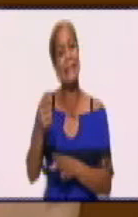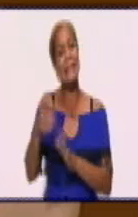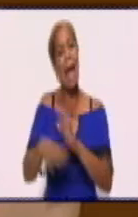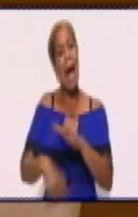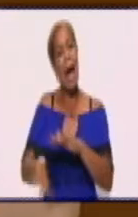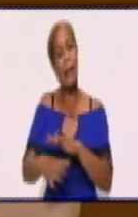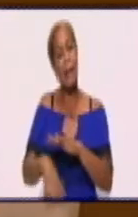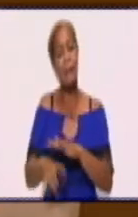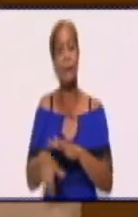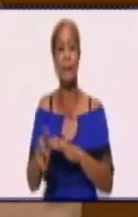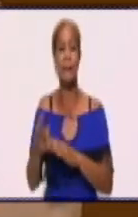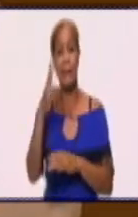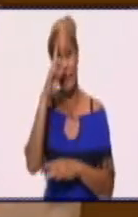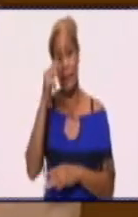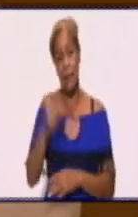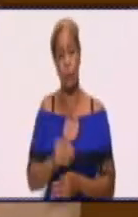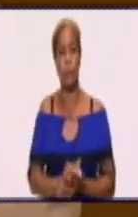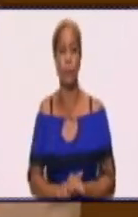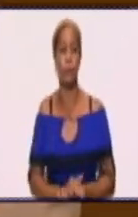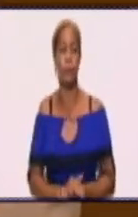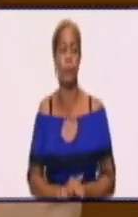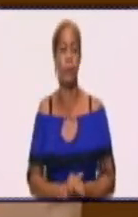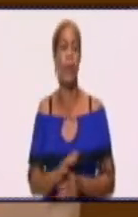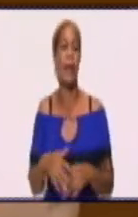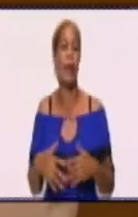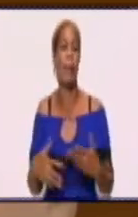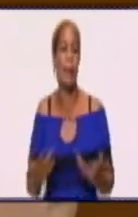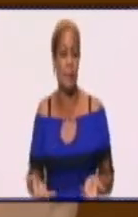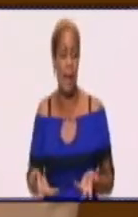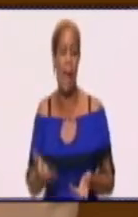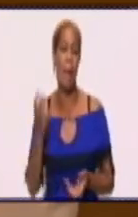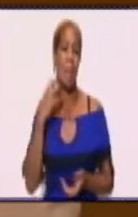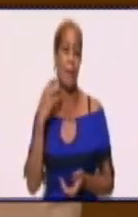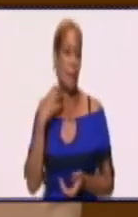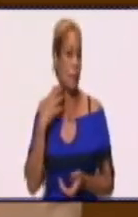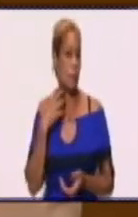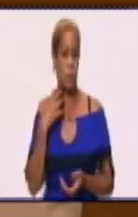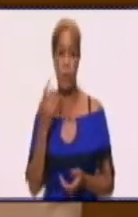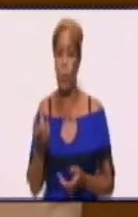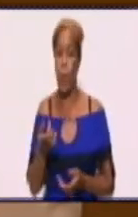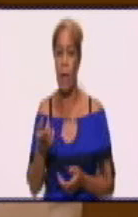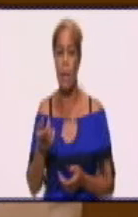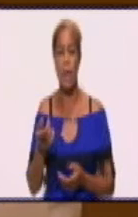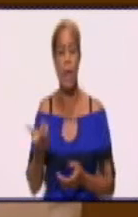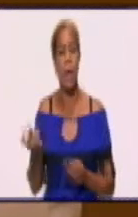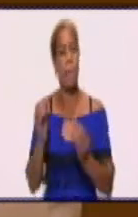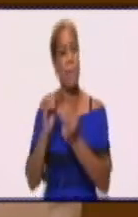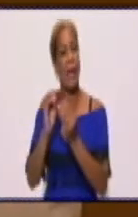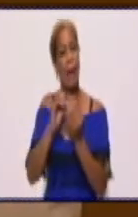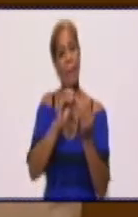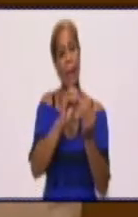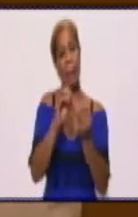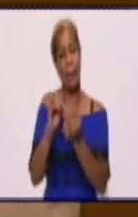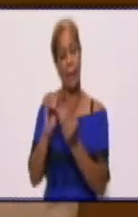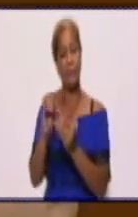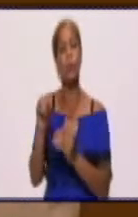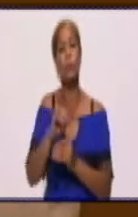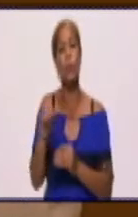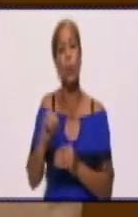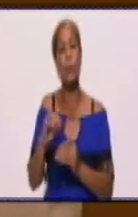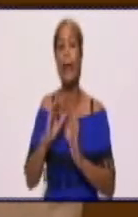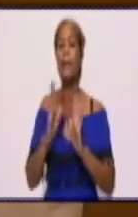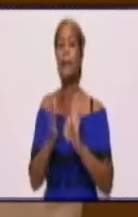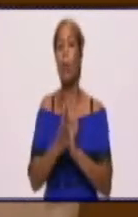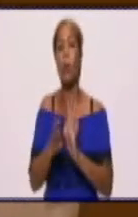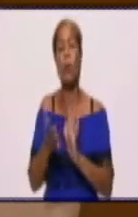es, a Manzanillo le está pasando algo similar a Bayamo. Es una dispersión en todas sus áreas de salud y sus consejos populares. No hay